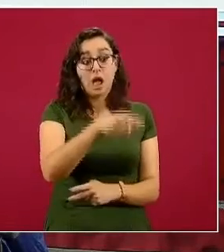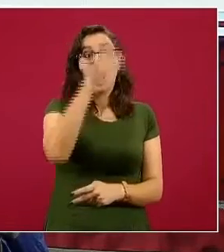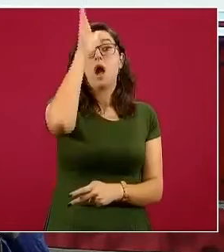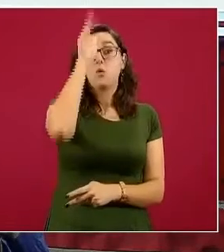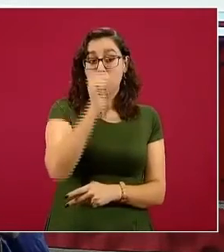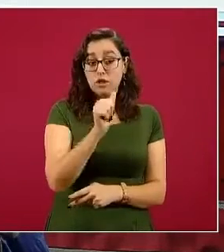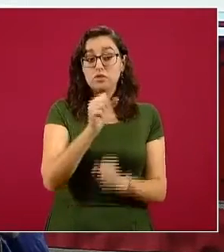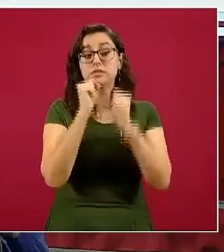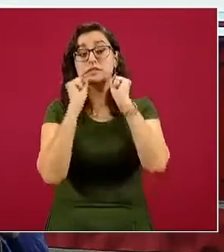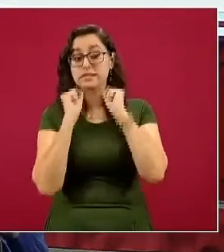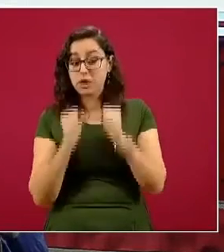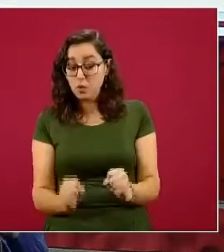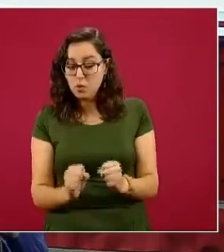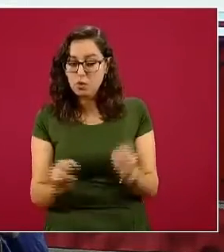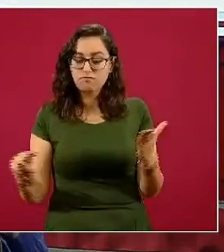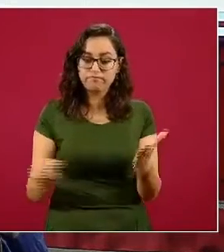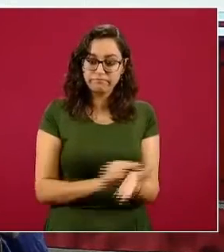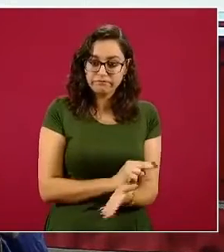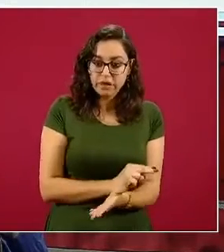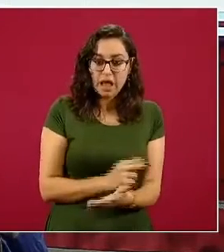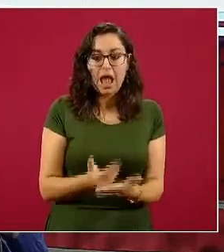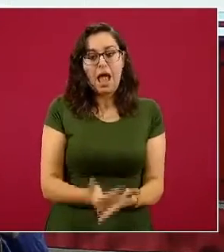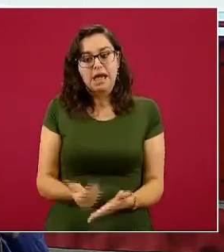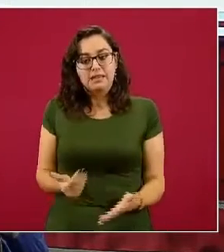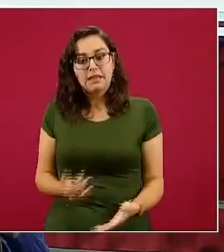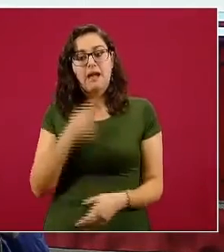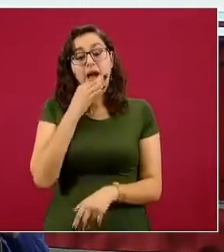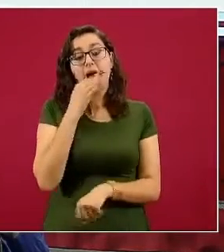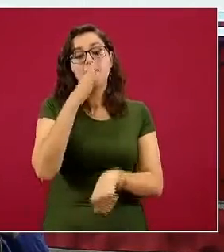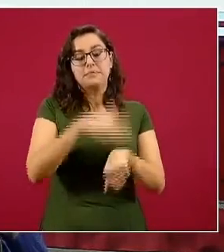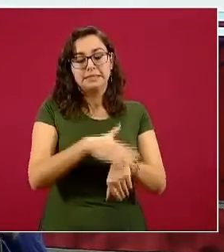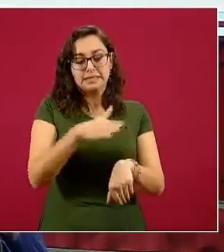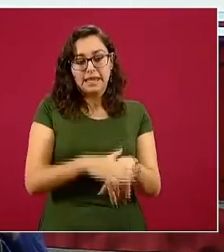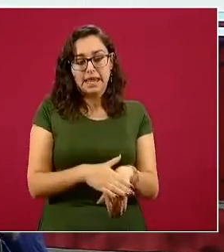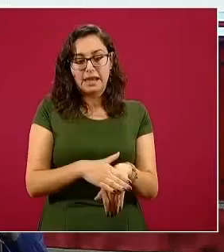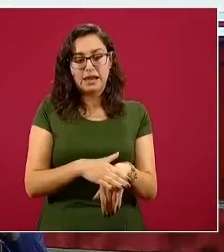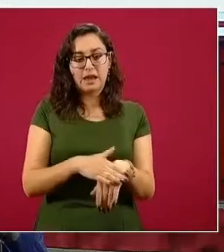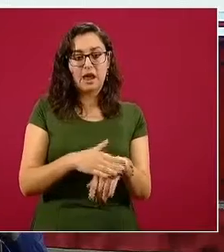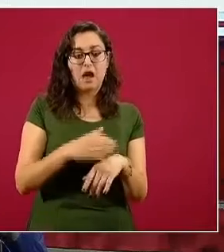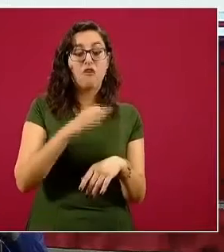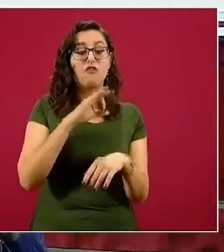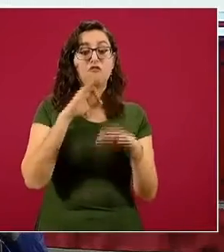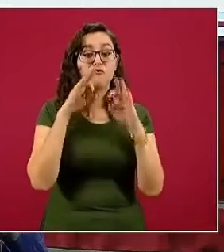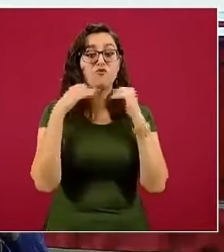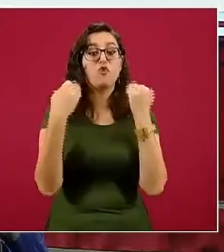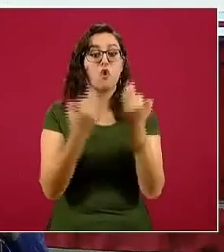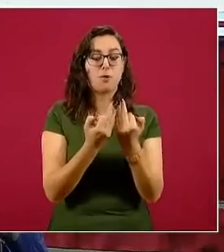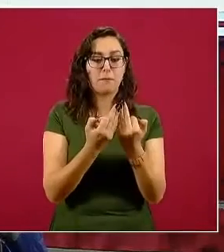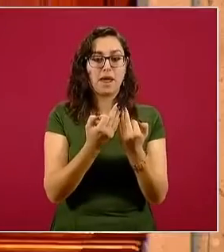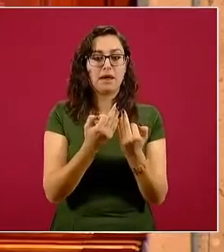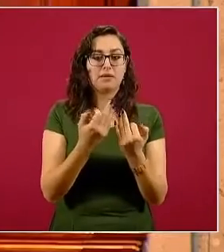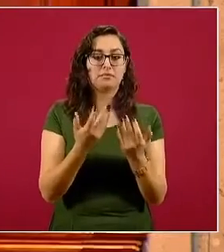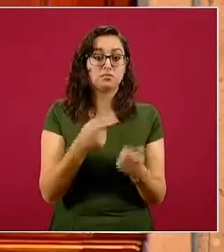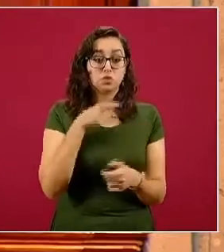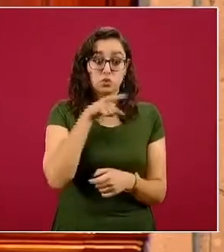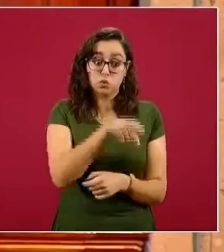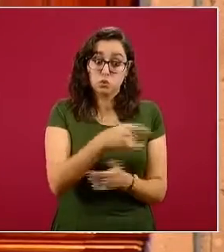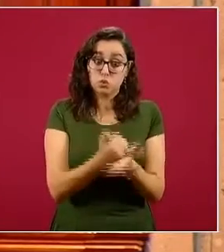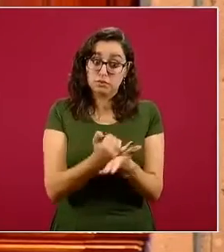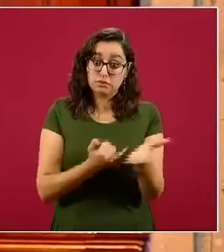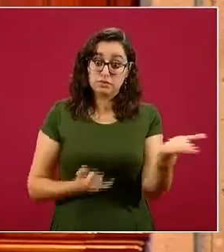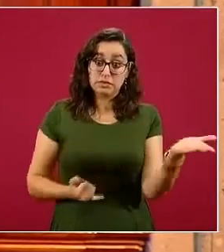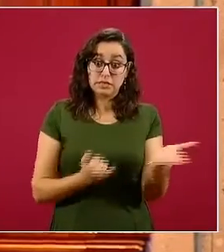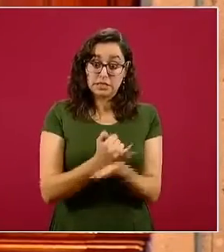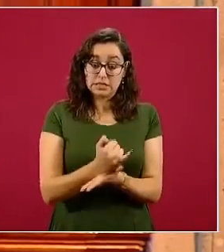importante. Es en donde se les dice el tipo de planificación familiar que van a tomar. En ellos